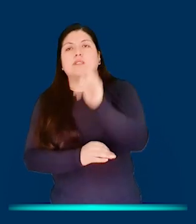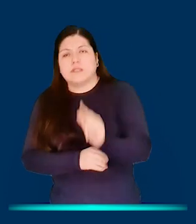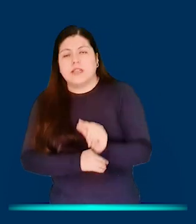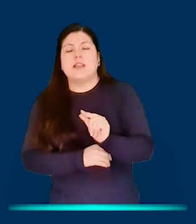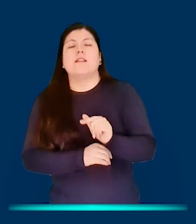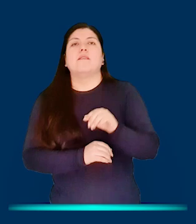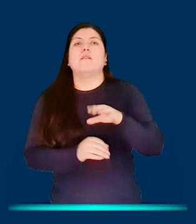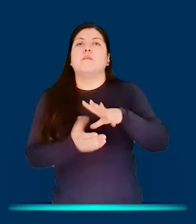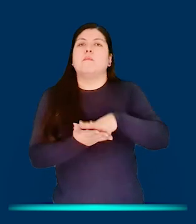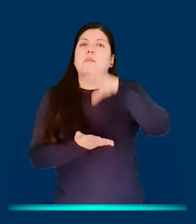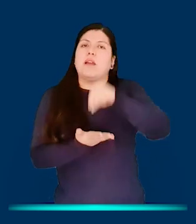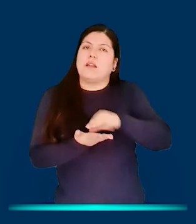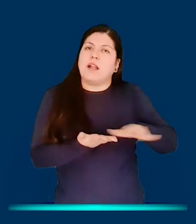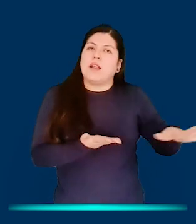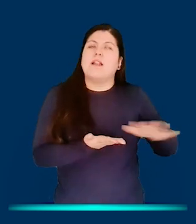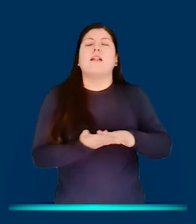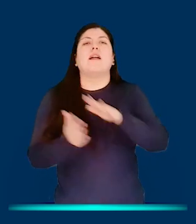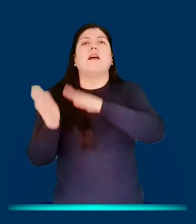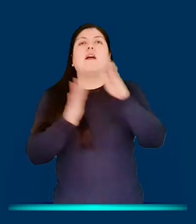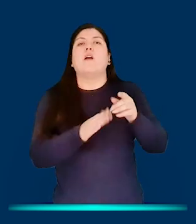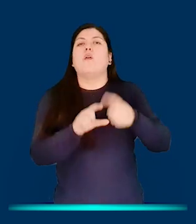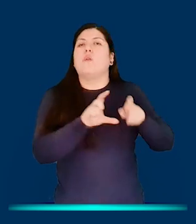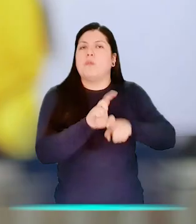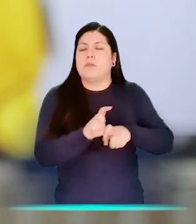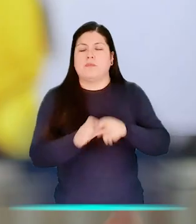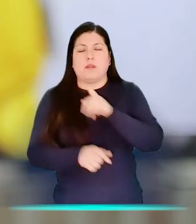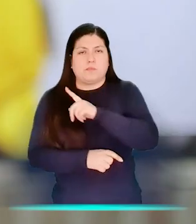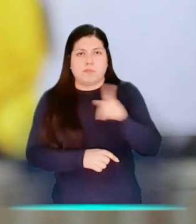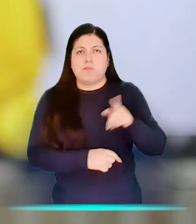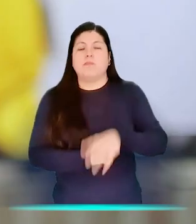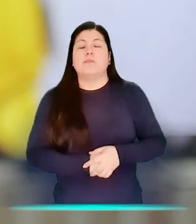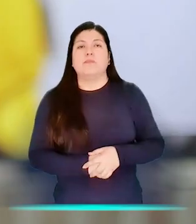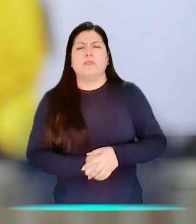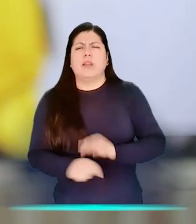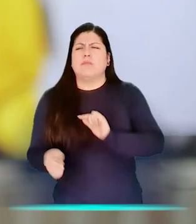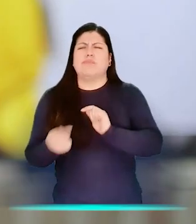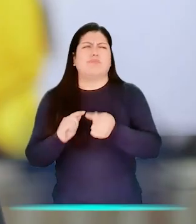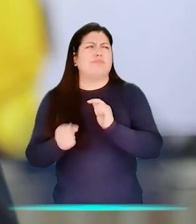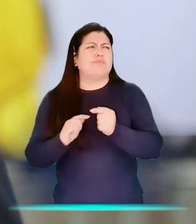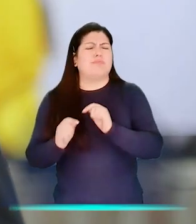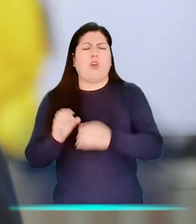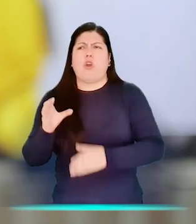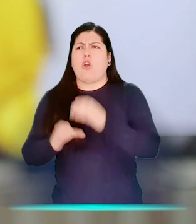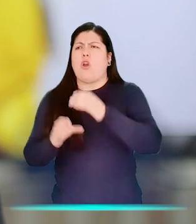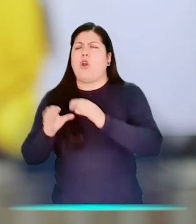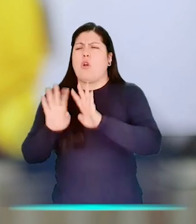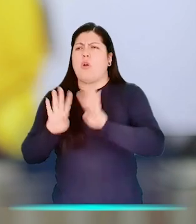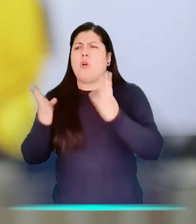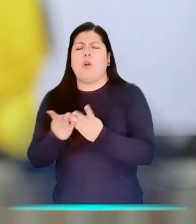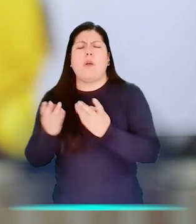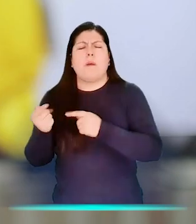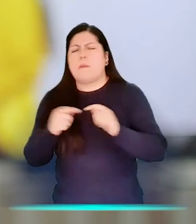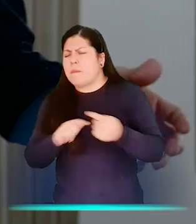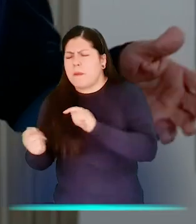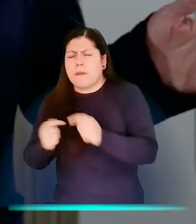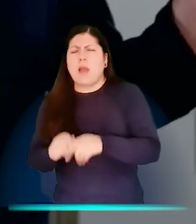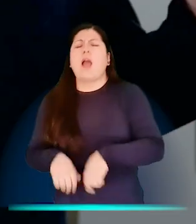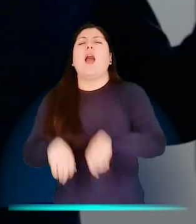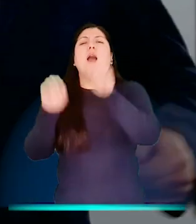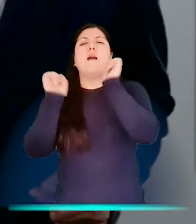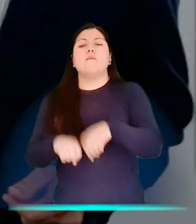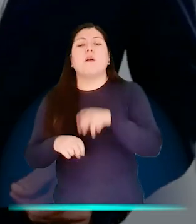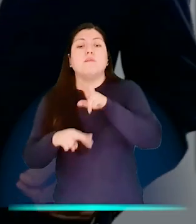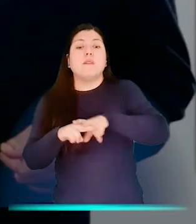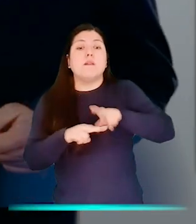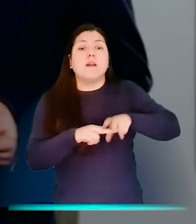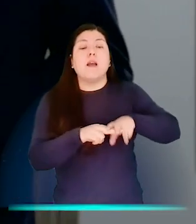está conformada por municipios de Cesar, Magdalena y La Guajira. Es que sabemos que fueron varias las horas y los días de este debate en el Congreso